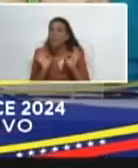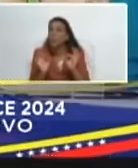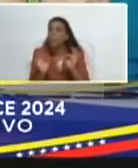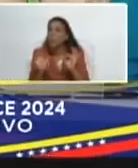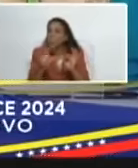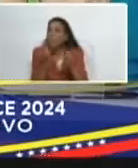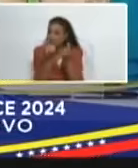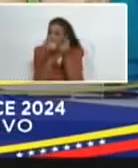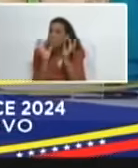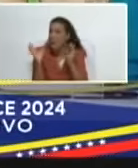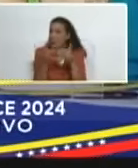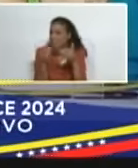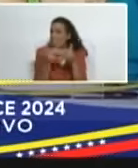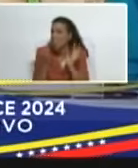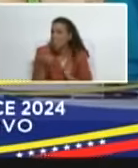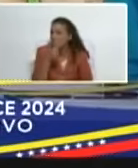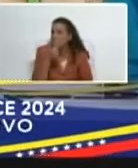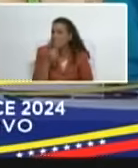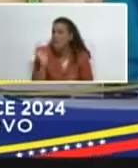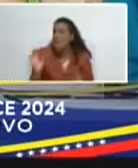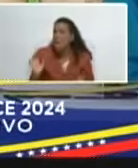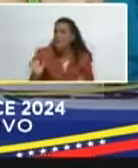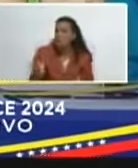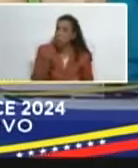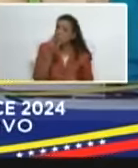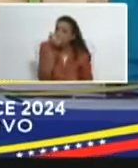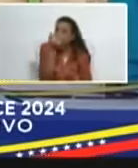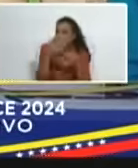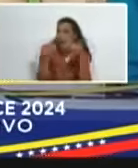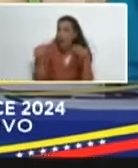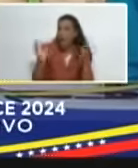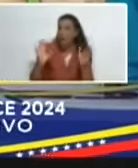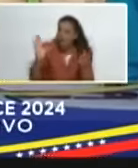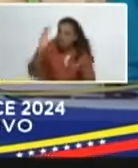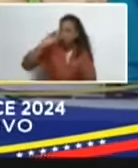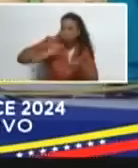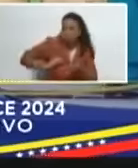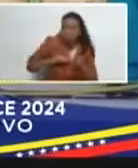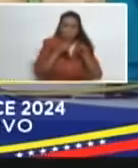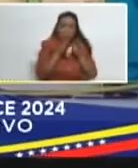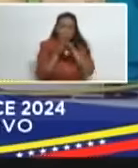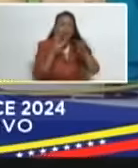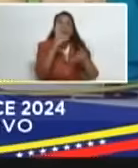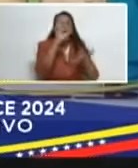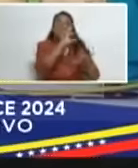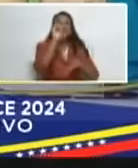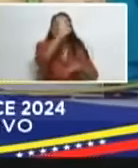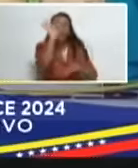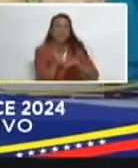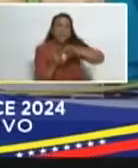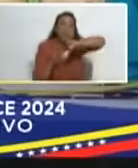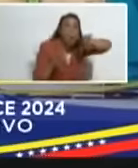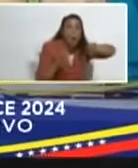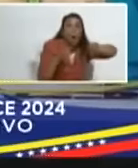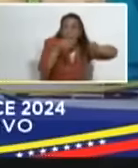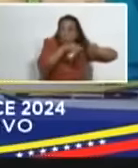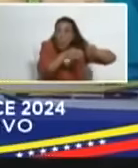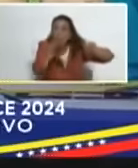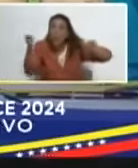unos verdecitos ahí en la cuenta. Y esos verdecitos, usted viene y aparta el 30% y le sirve